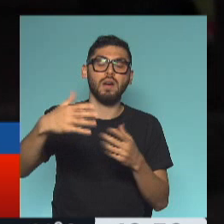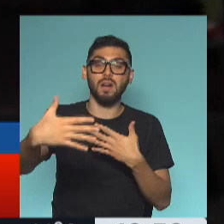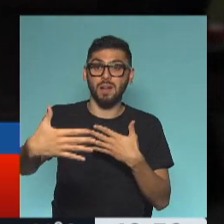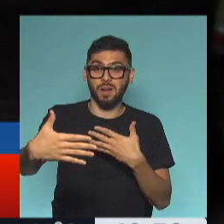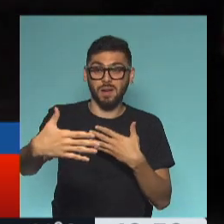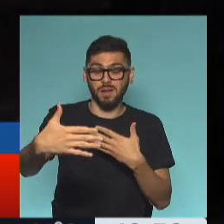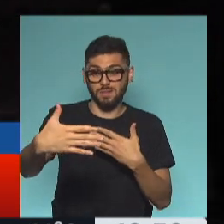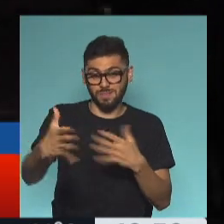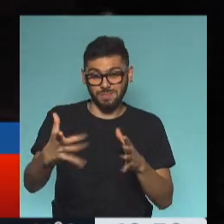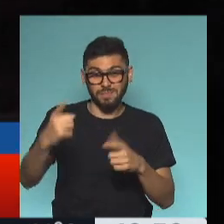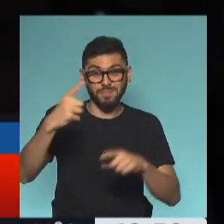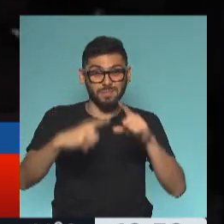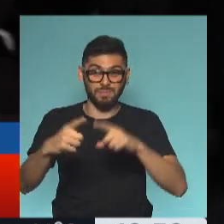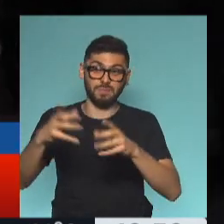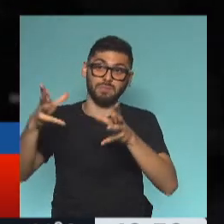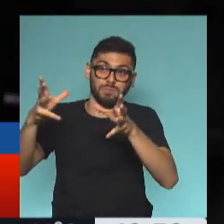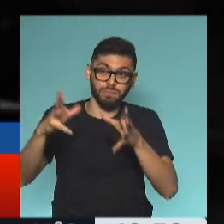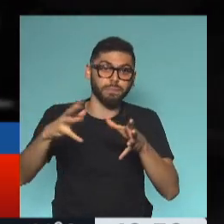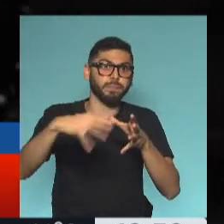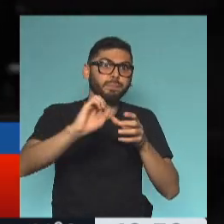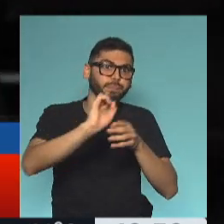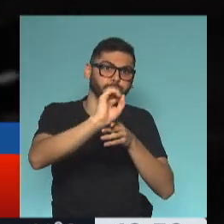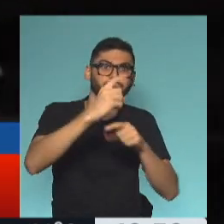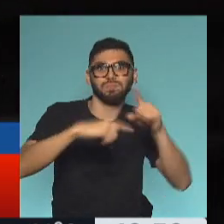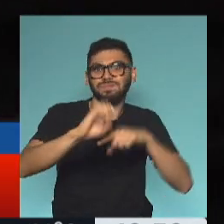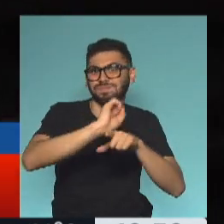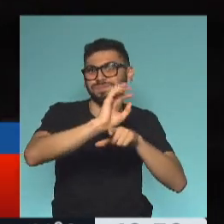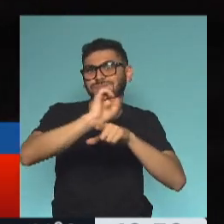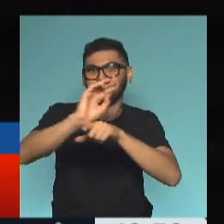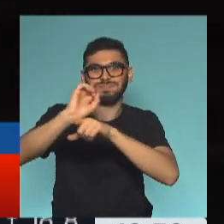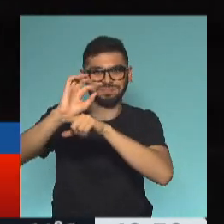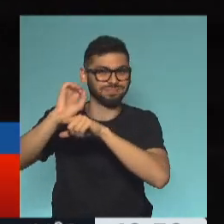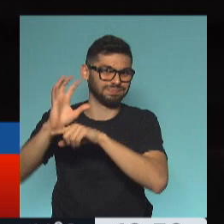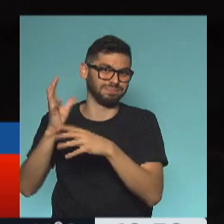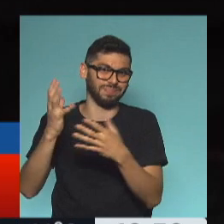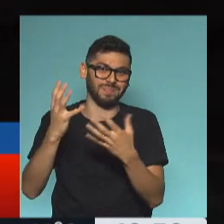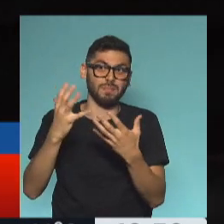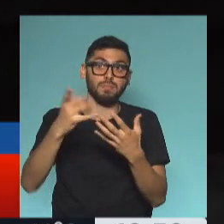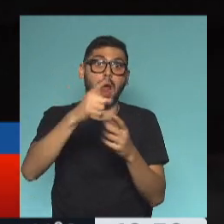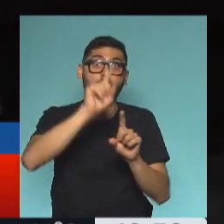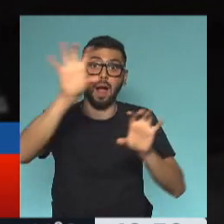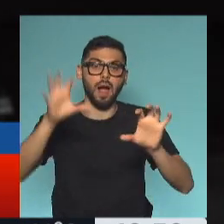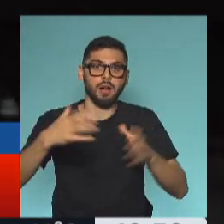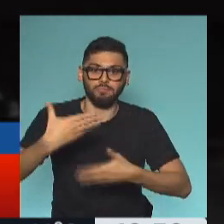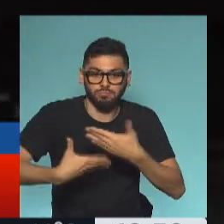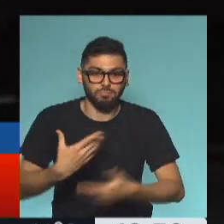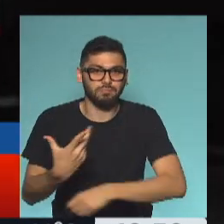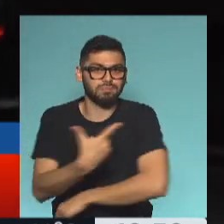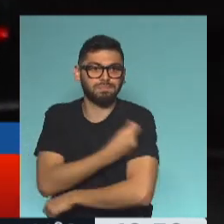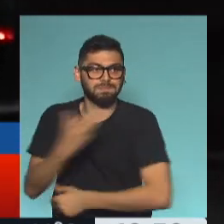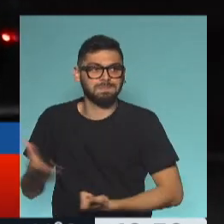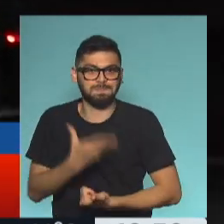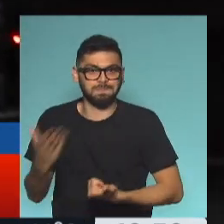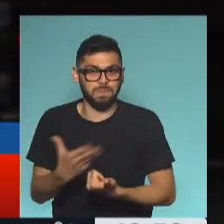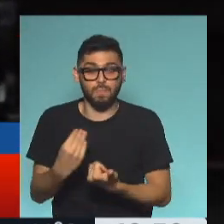distribución, la logística de cada caso para acelerar el ritmo de vacunación y que esta semana